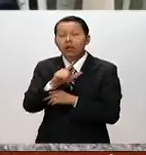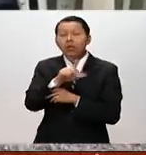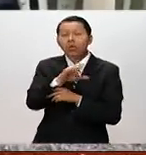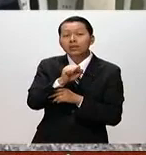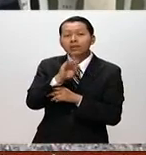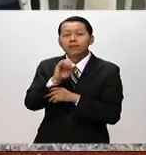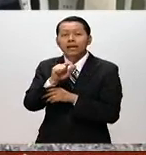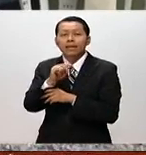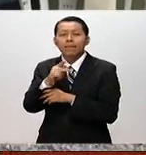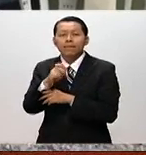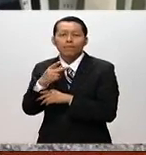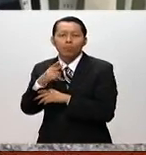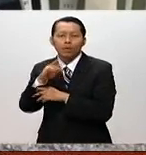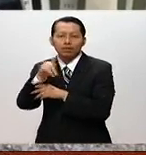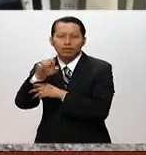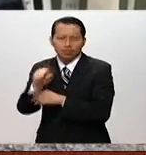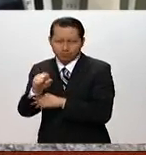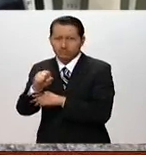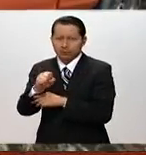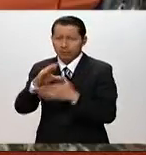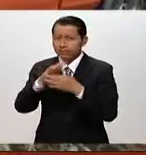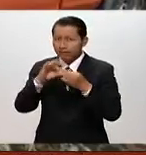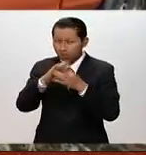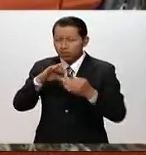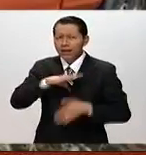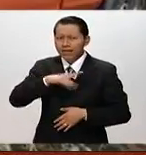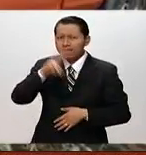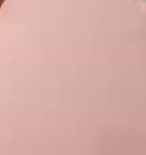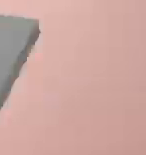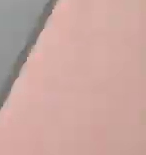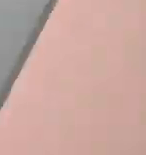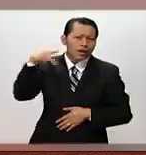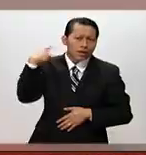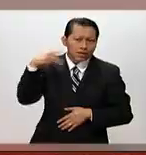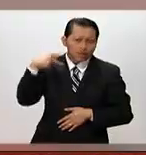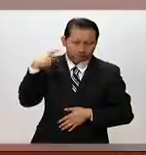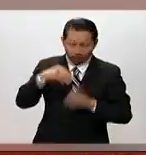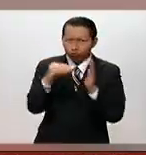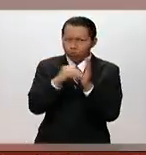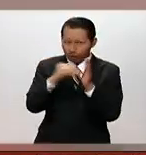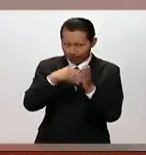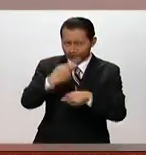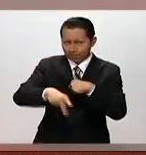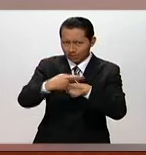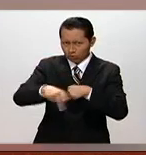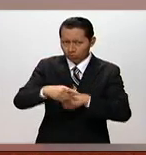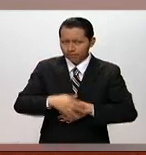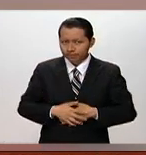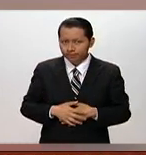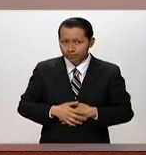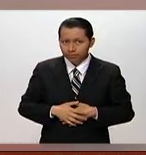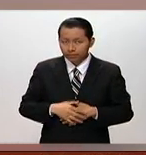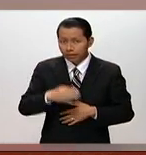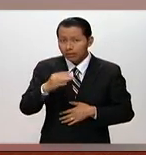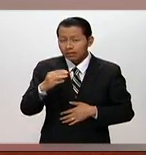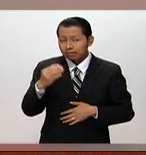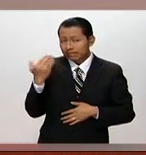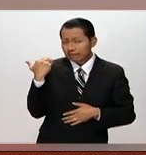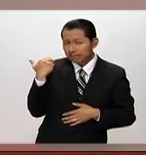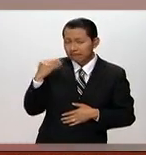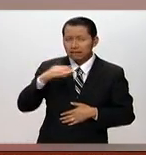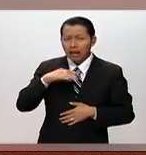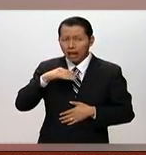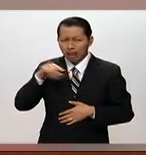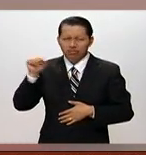Advirtió que aún hay zonas de riesgo en la Sierra de Puebla. En el recorrido que acabamos de hacer hace unos minutos,